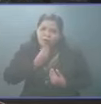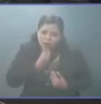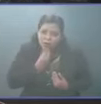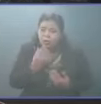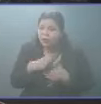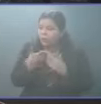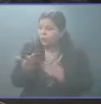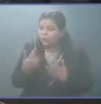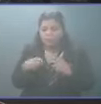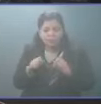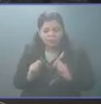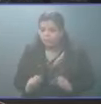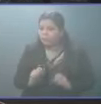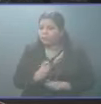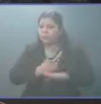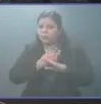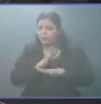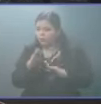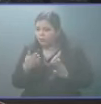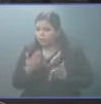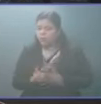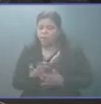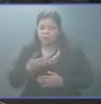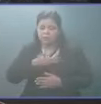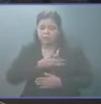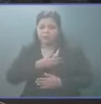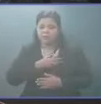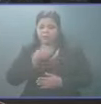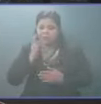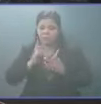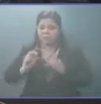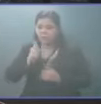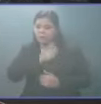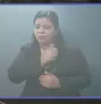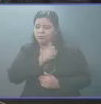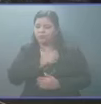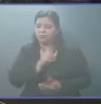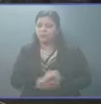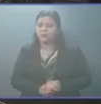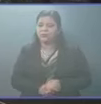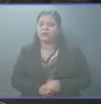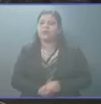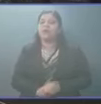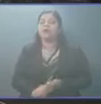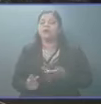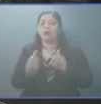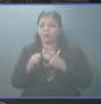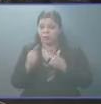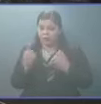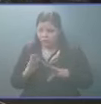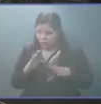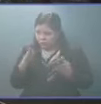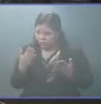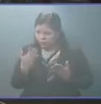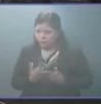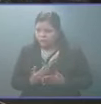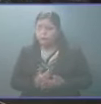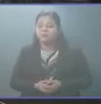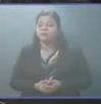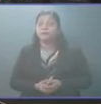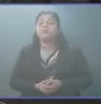tanto desde la parte de vista funcional como desde el punto de vista económico, es una situación difícil, ¿verdad?